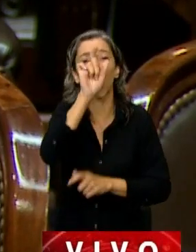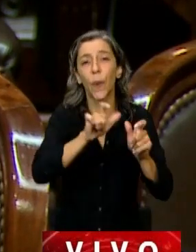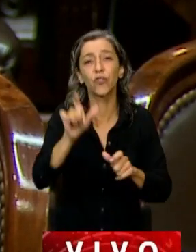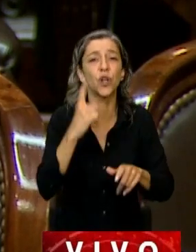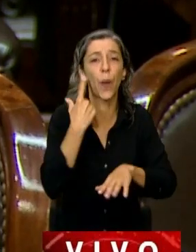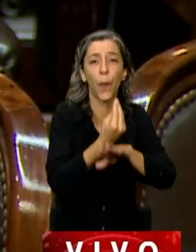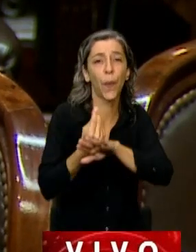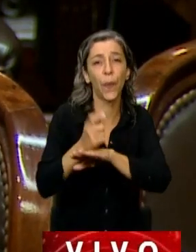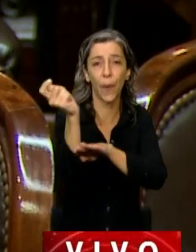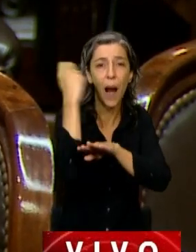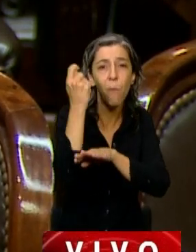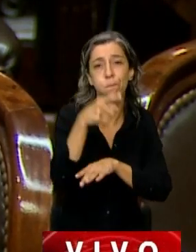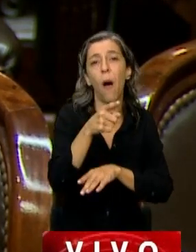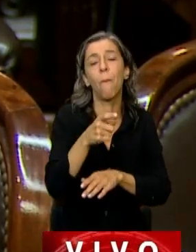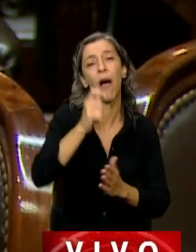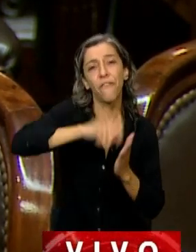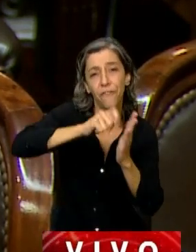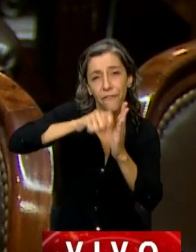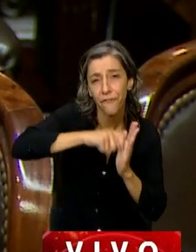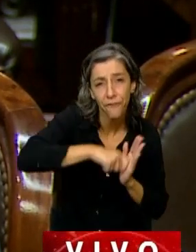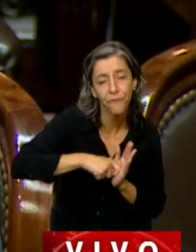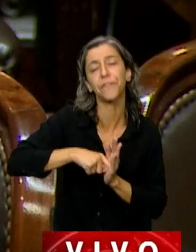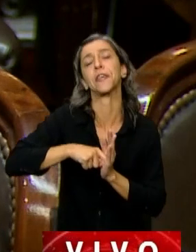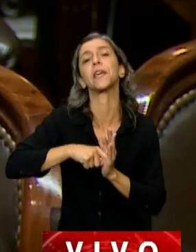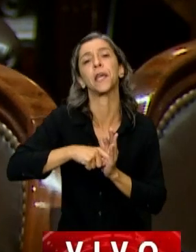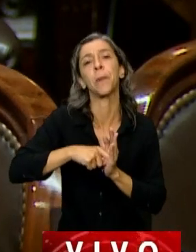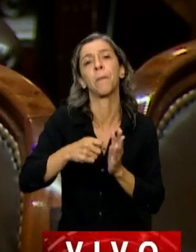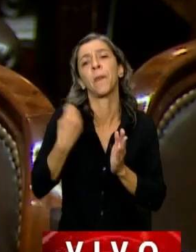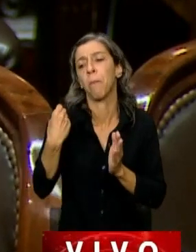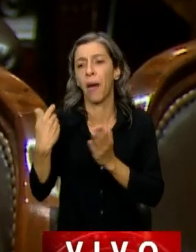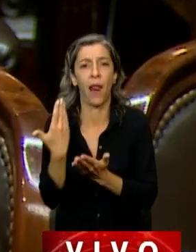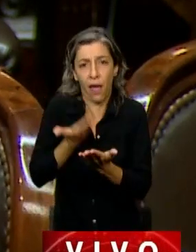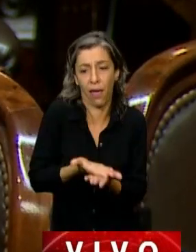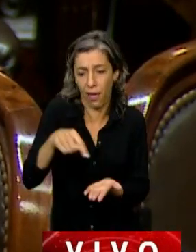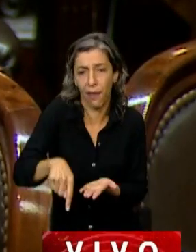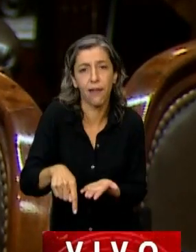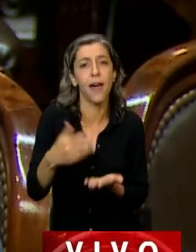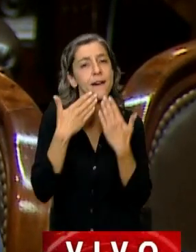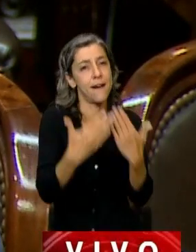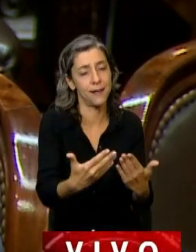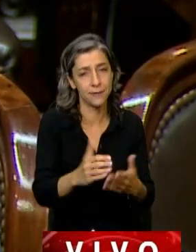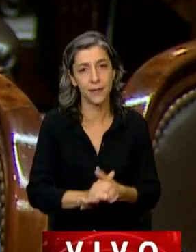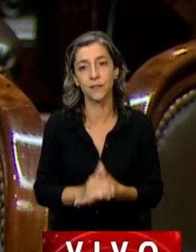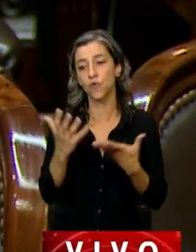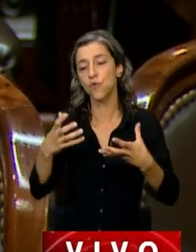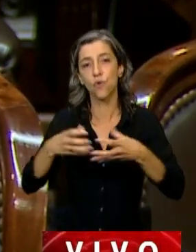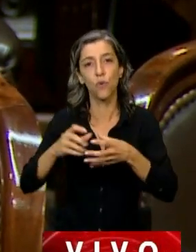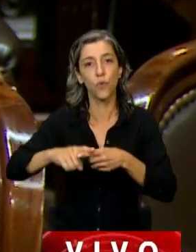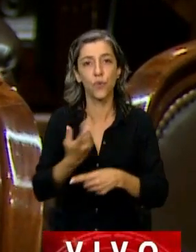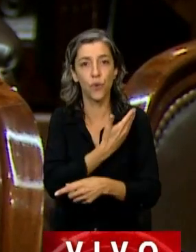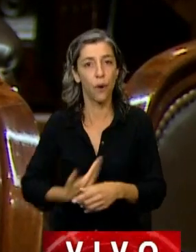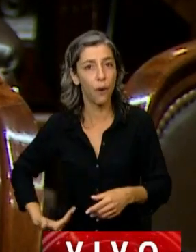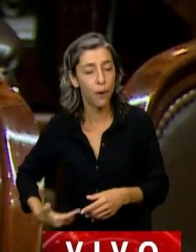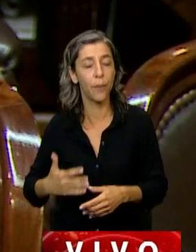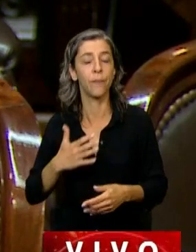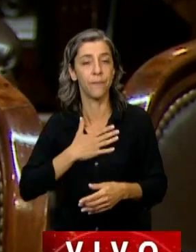que han firmado para poder llevar a este proyecto a la realidad. Por supuesto, al presidente de mi bloque y a todo el